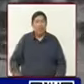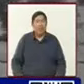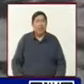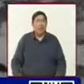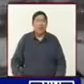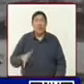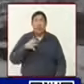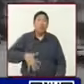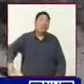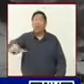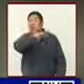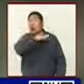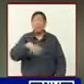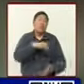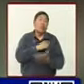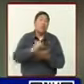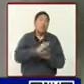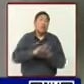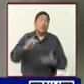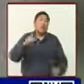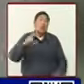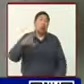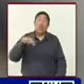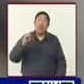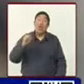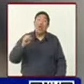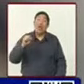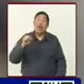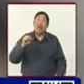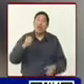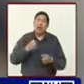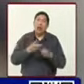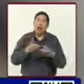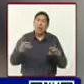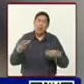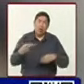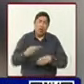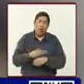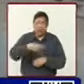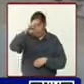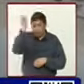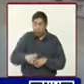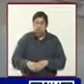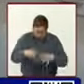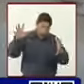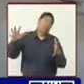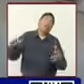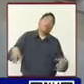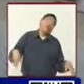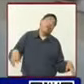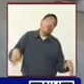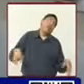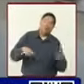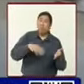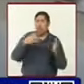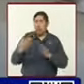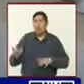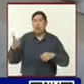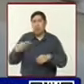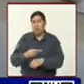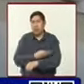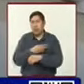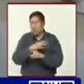Granizadas en el municipio de San Lucas, rayos que matan a varias ovejas en Tarbita, son algunas de las inclemencias del